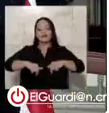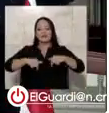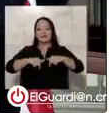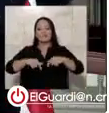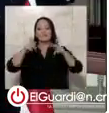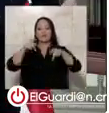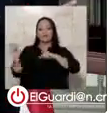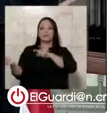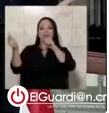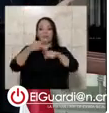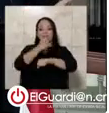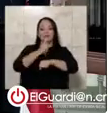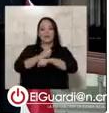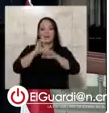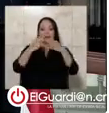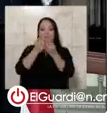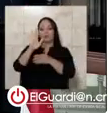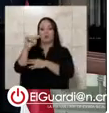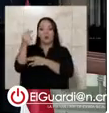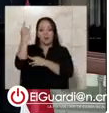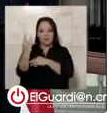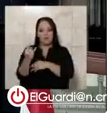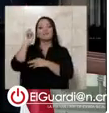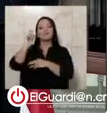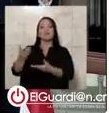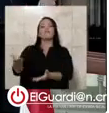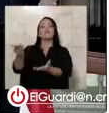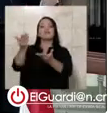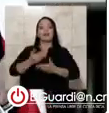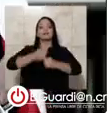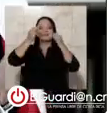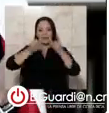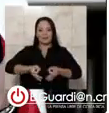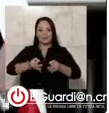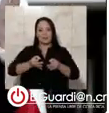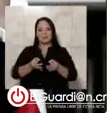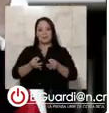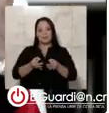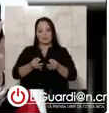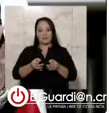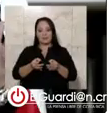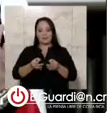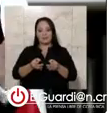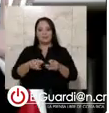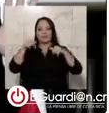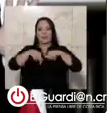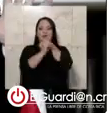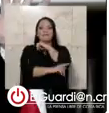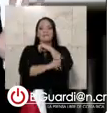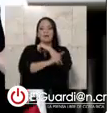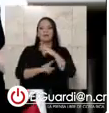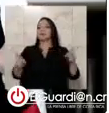aquí de 5G, tiene que darnos la certeza de que este país no va a